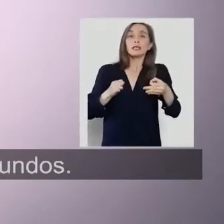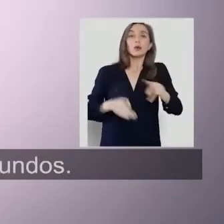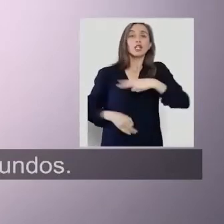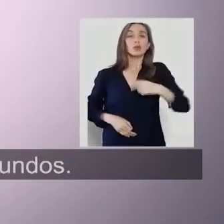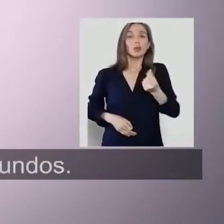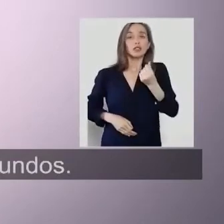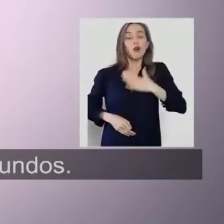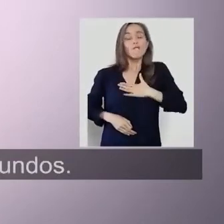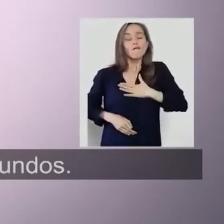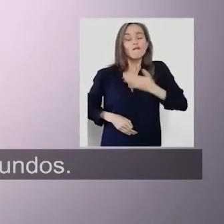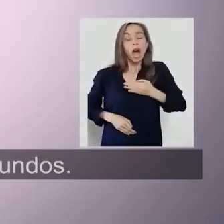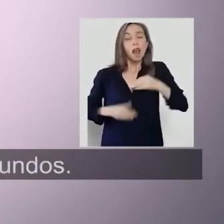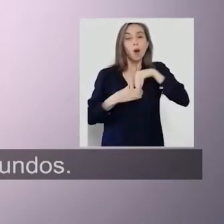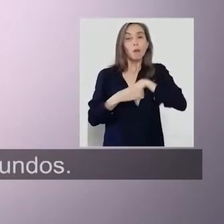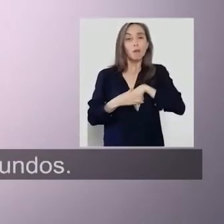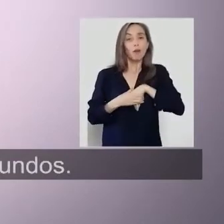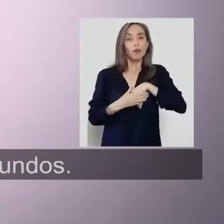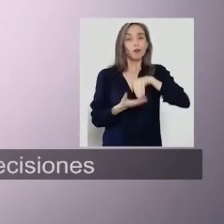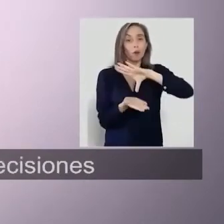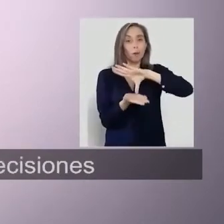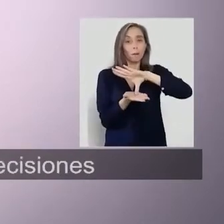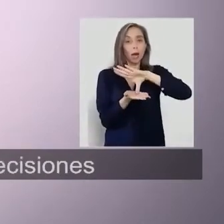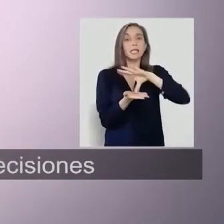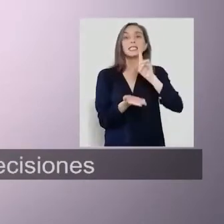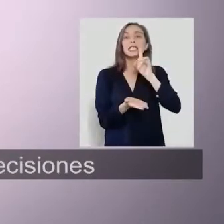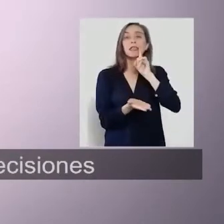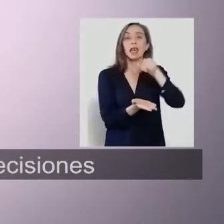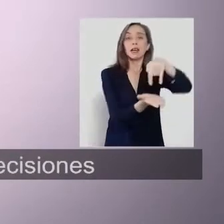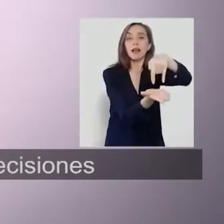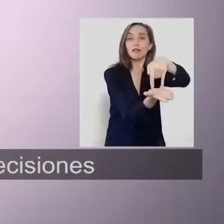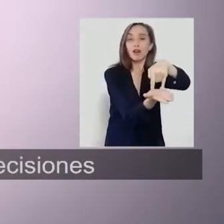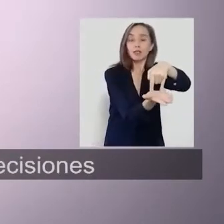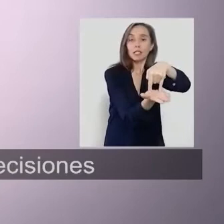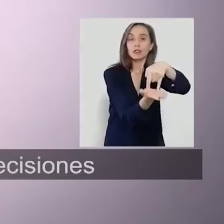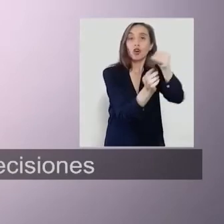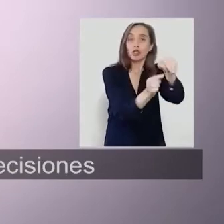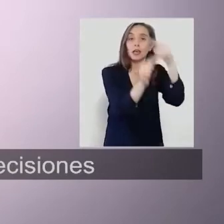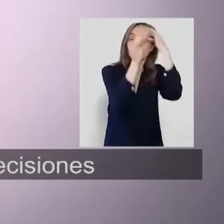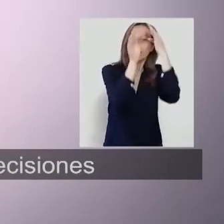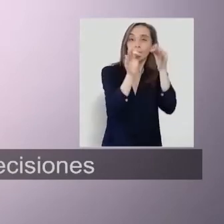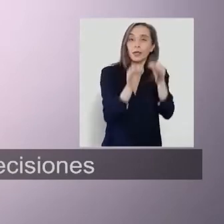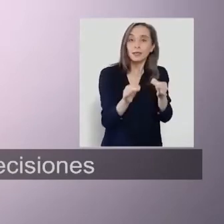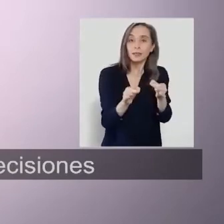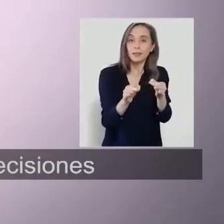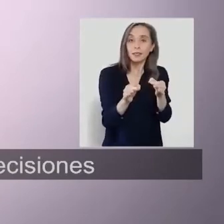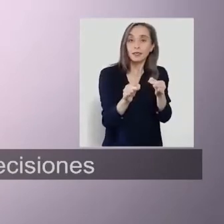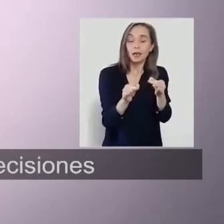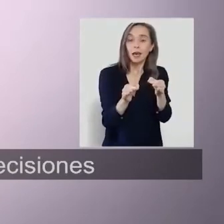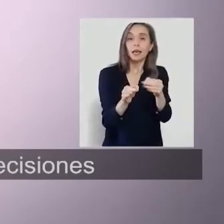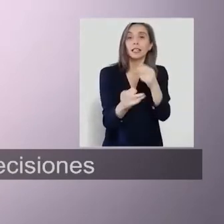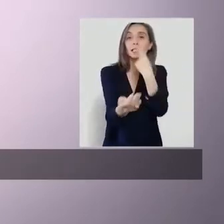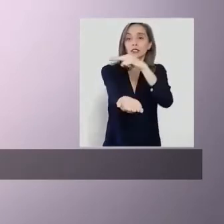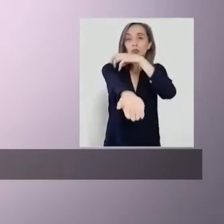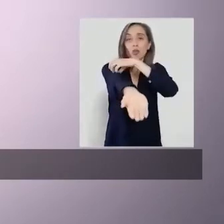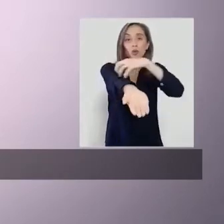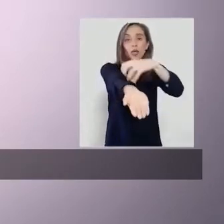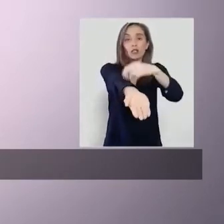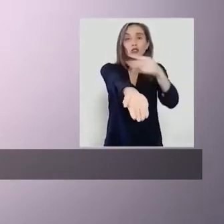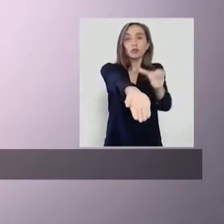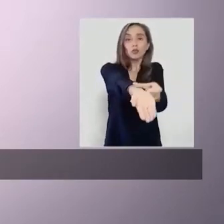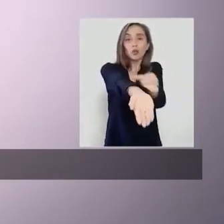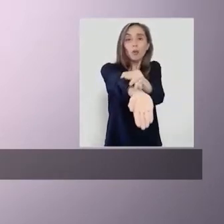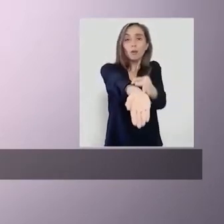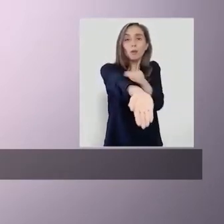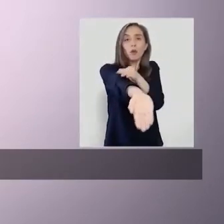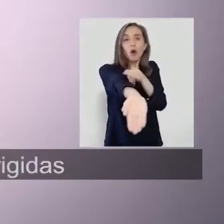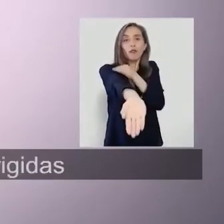seguridad y nuestros valores más profundos. Un país con un parlamento con toma de decisiones en sus